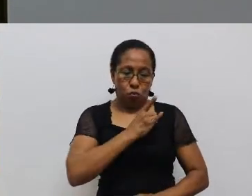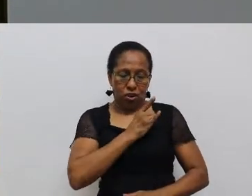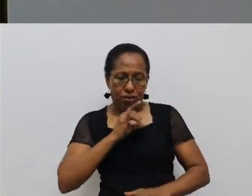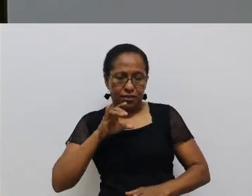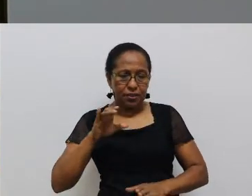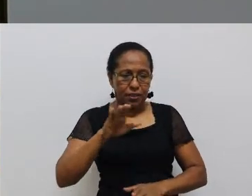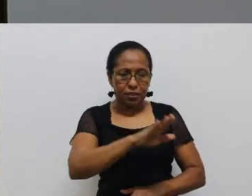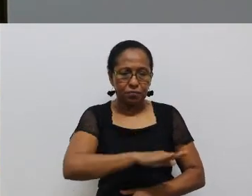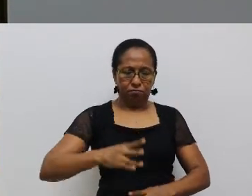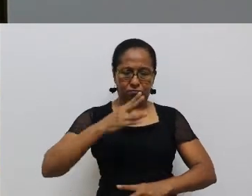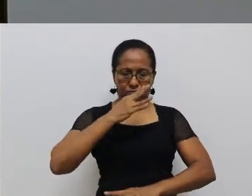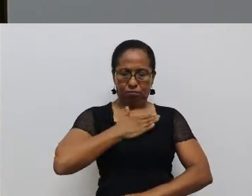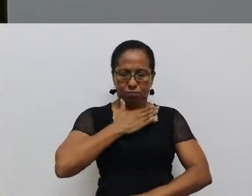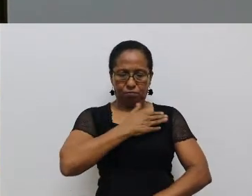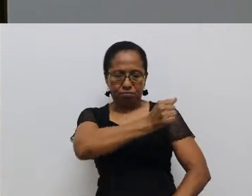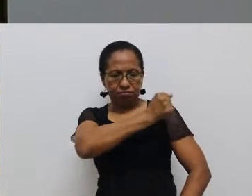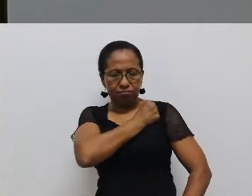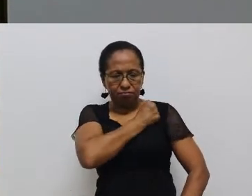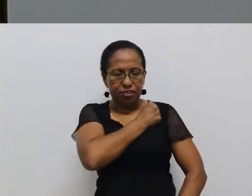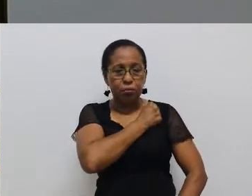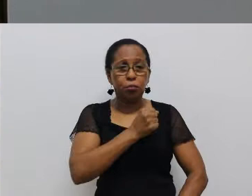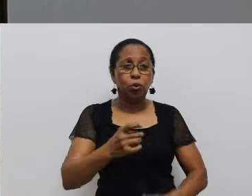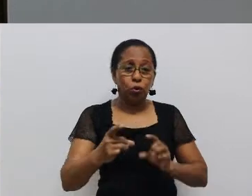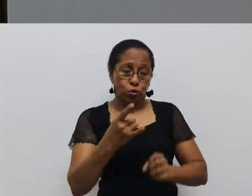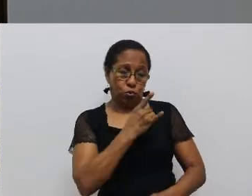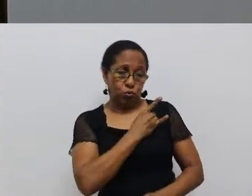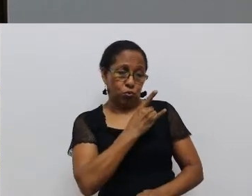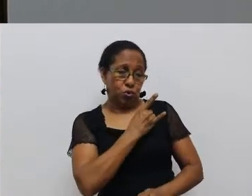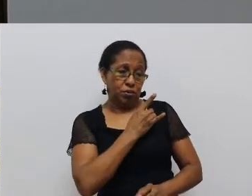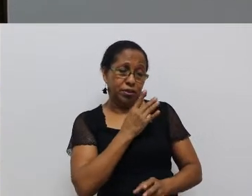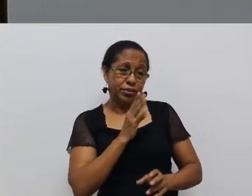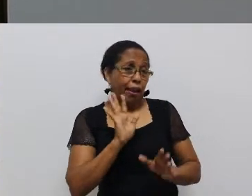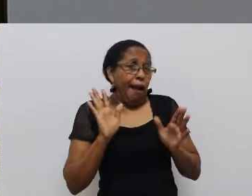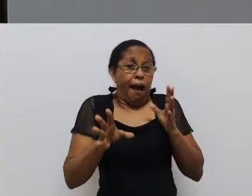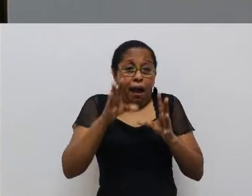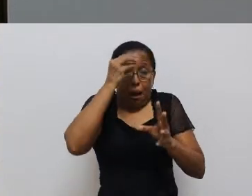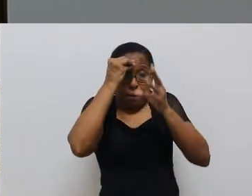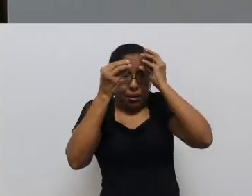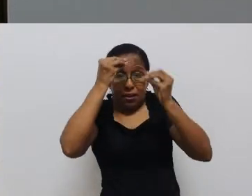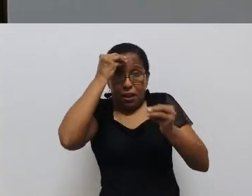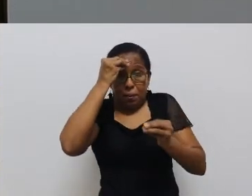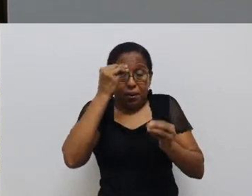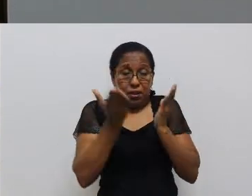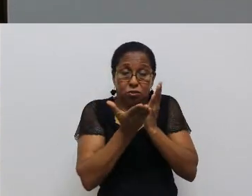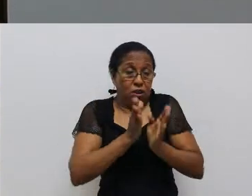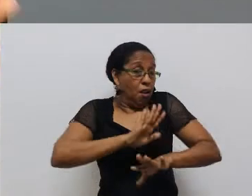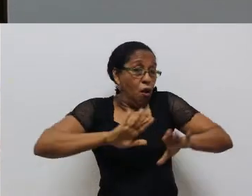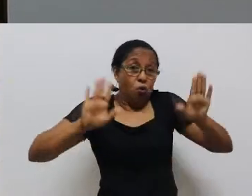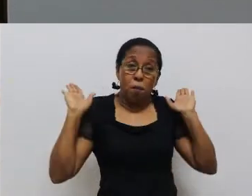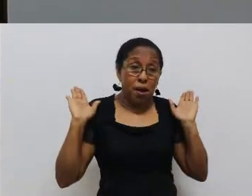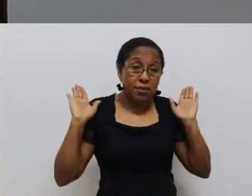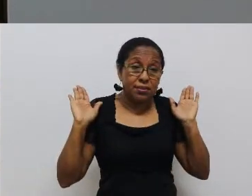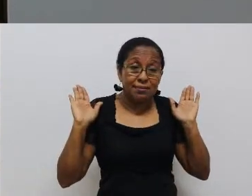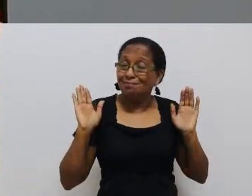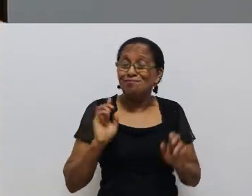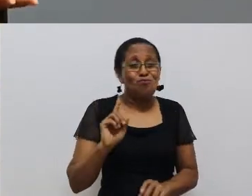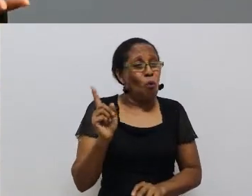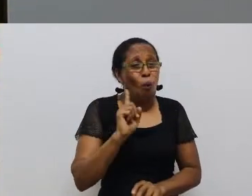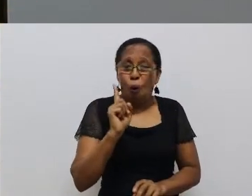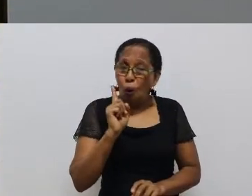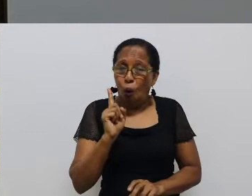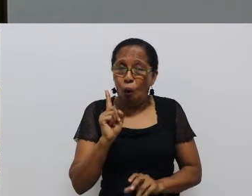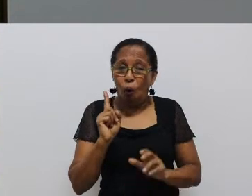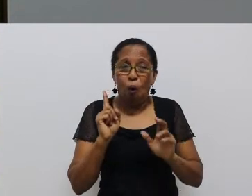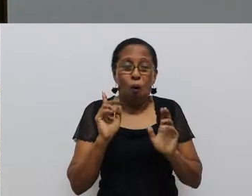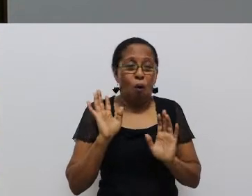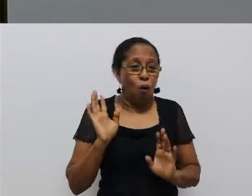del espacio universitario, que entendamos que estar en la universidad es ir, es más allá de solo las clases y estar en el salón